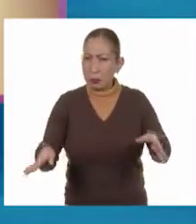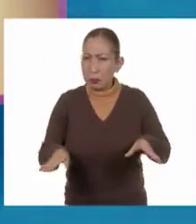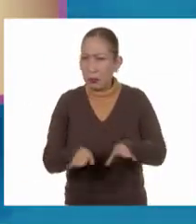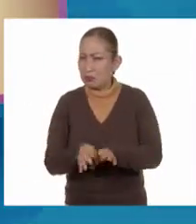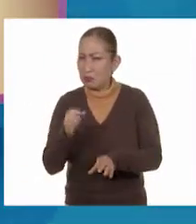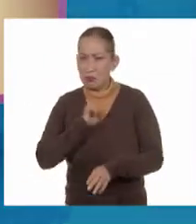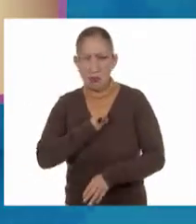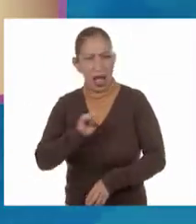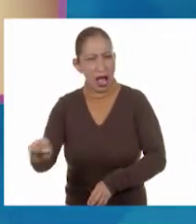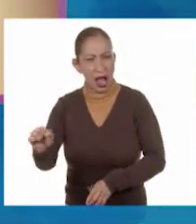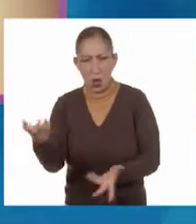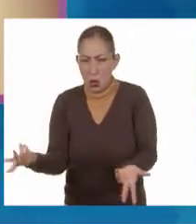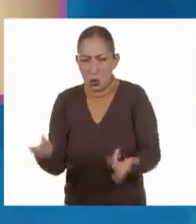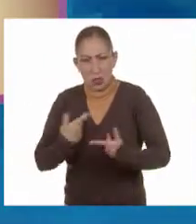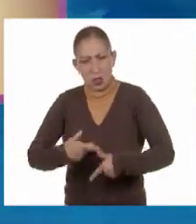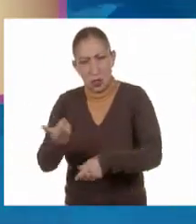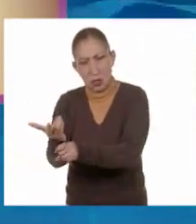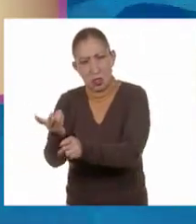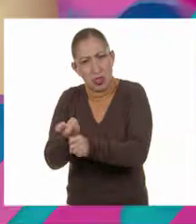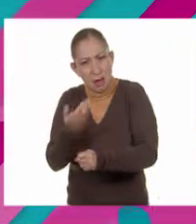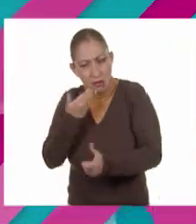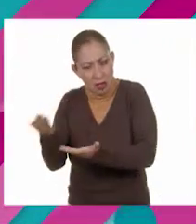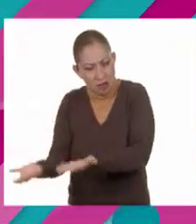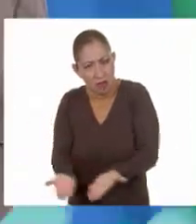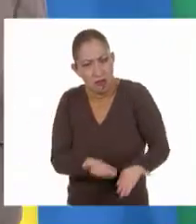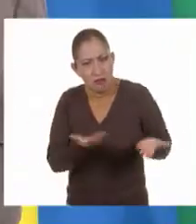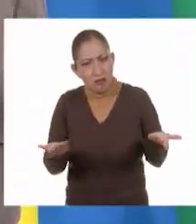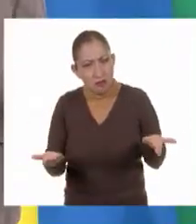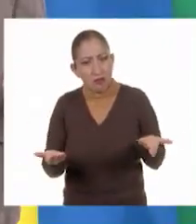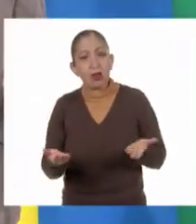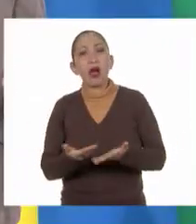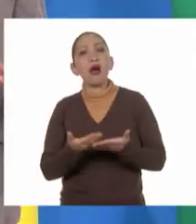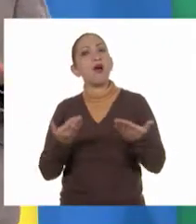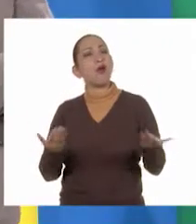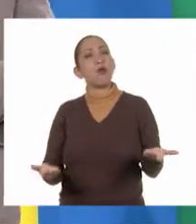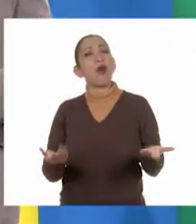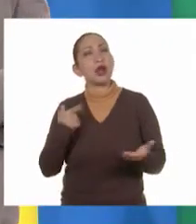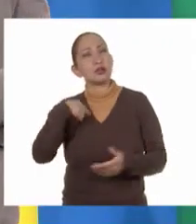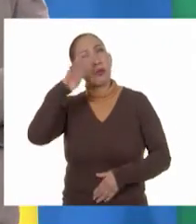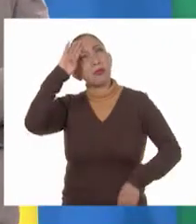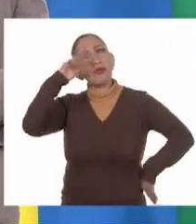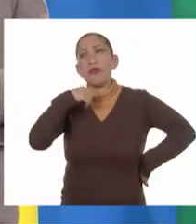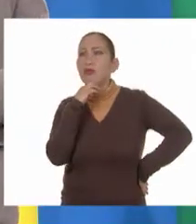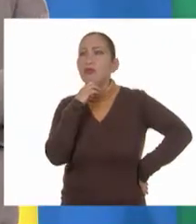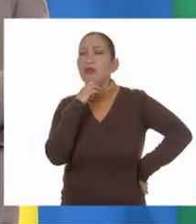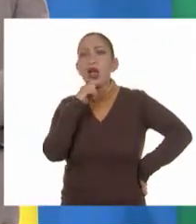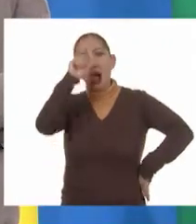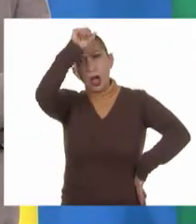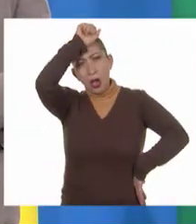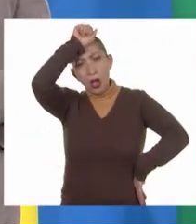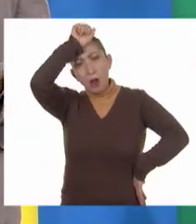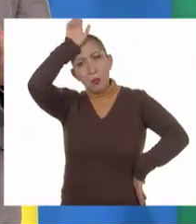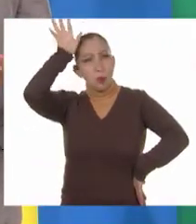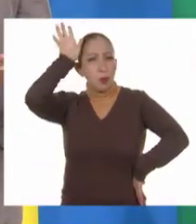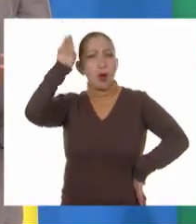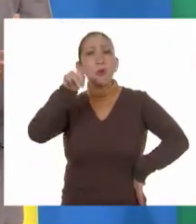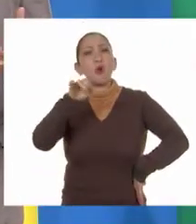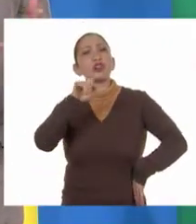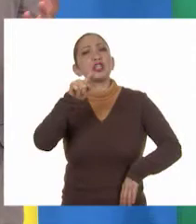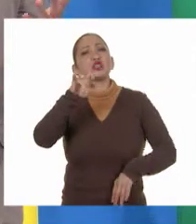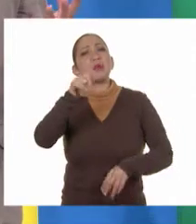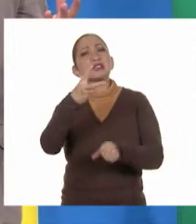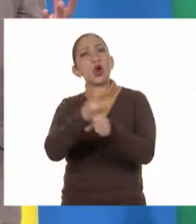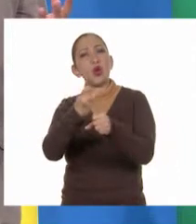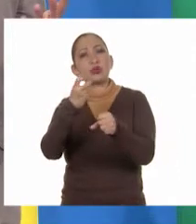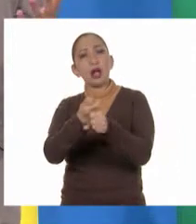qué malos invitados, maestra, ¿eh? No, oiga, y dígame, ahora que lo estoy pensando, si Moctezuma II lideraba